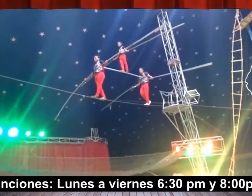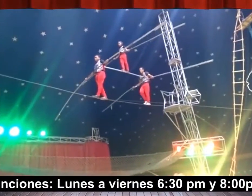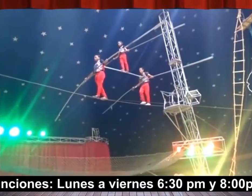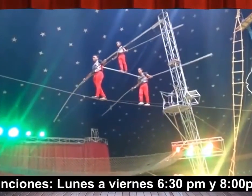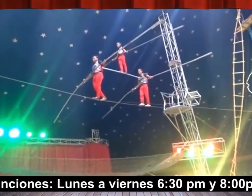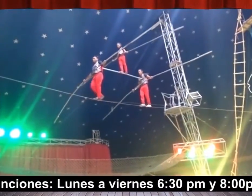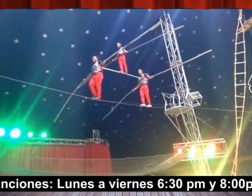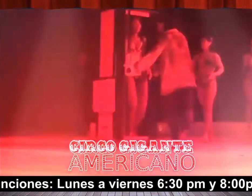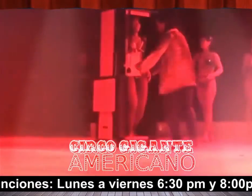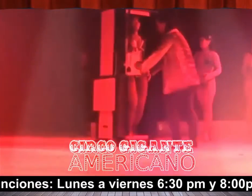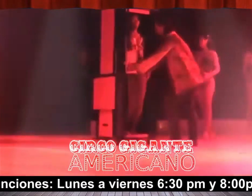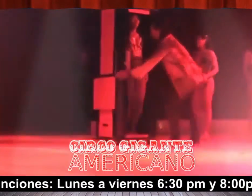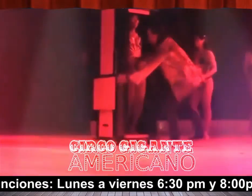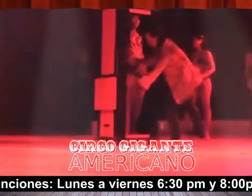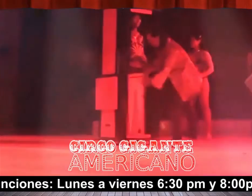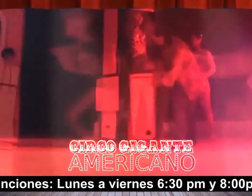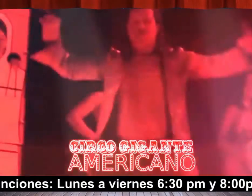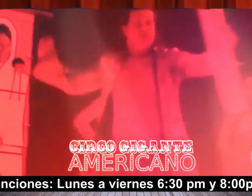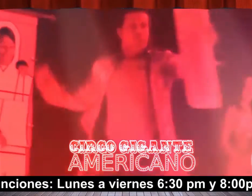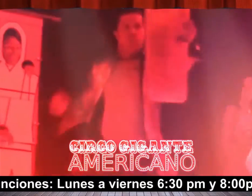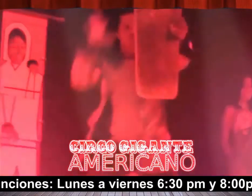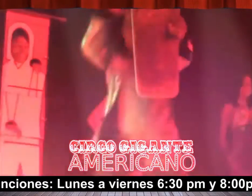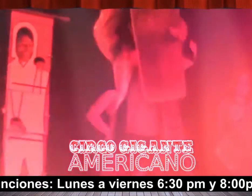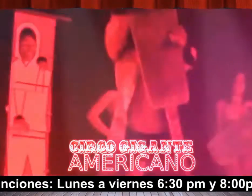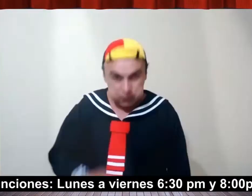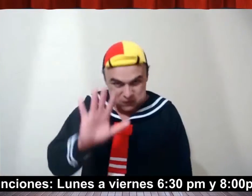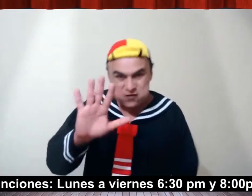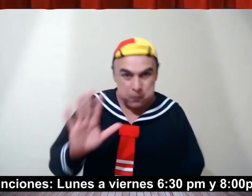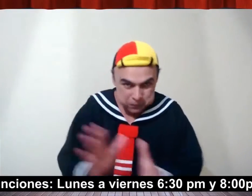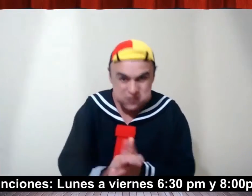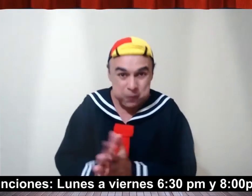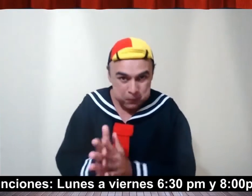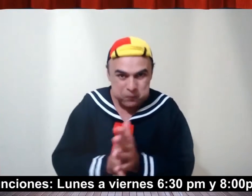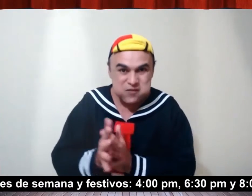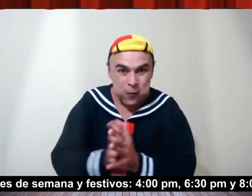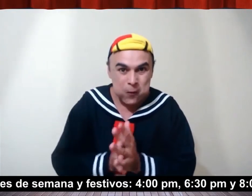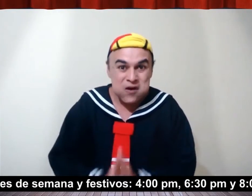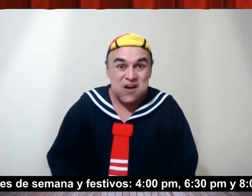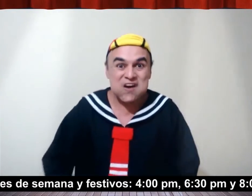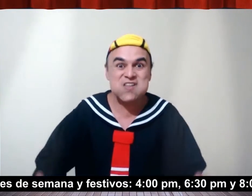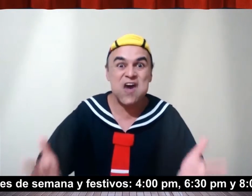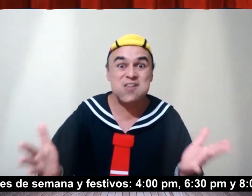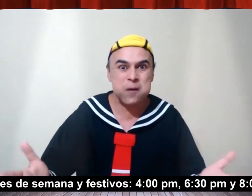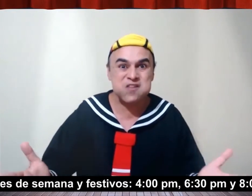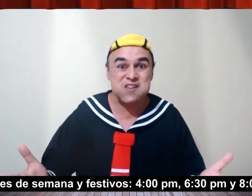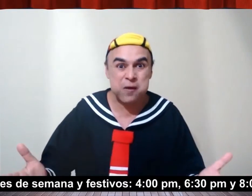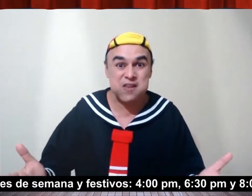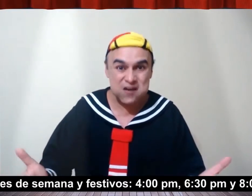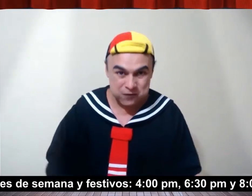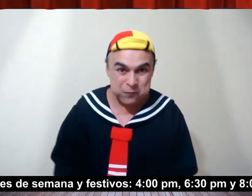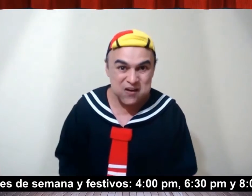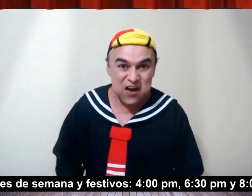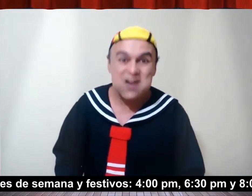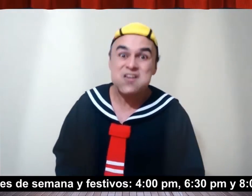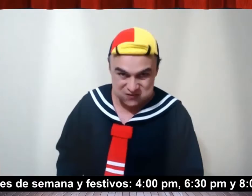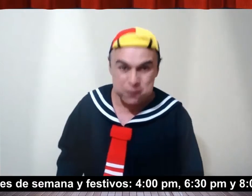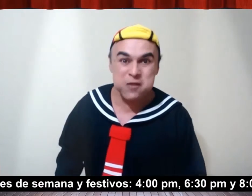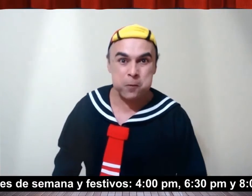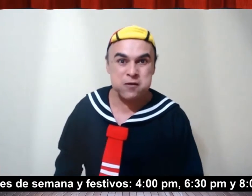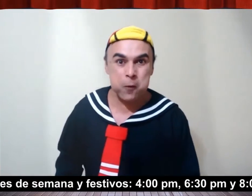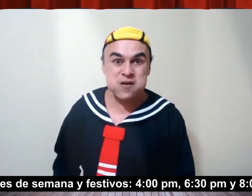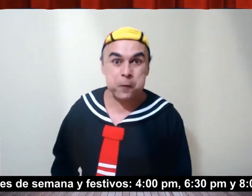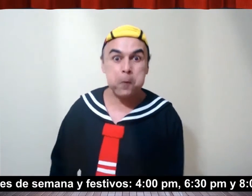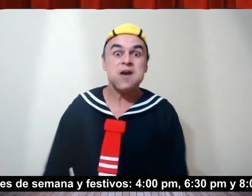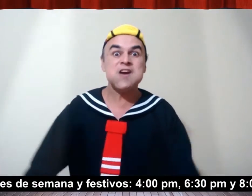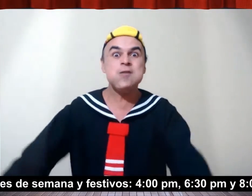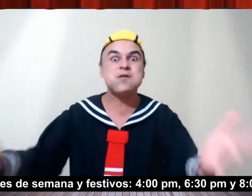del aire, como vuelan por la carpa. La magia del circo te sorprenderá. Y nuestro artista invitado, ¡él es Kiko! ¿Qué tal? ¿Cuánto de Barranca Bermeja? Les habla